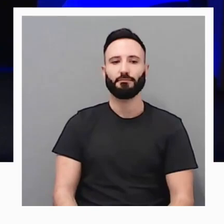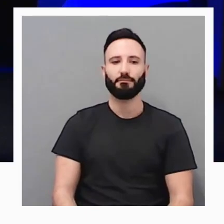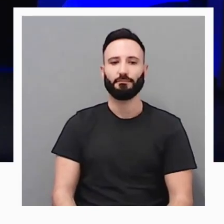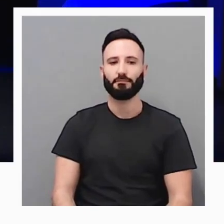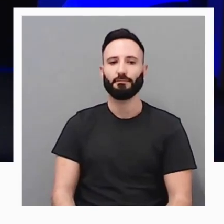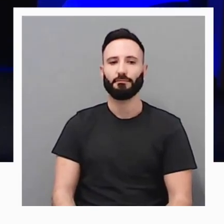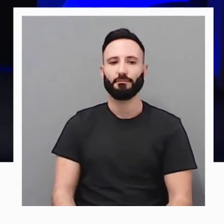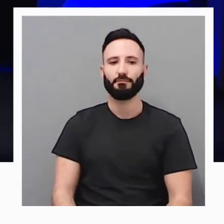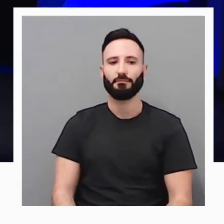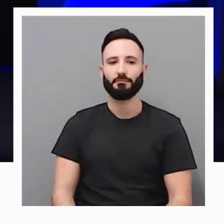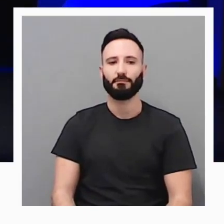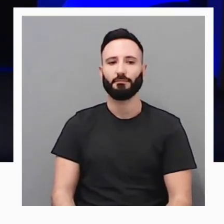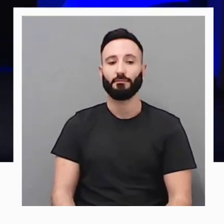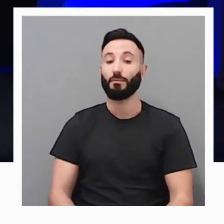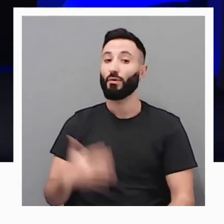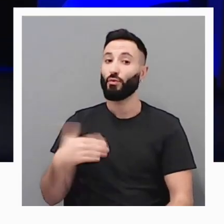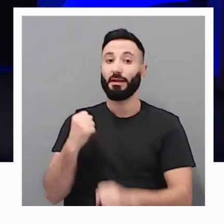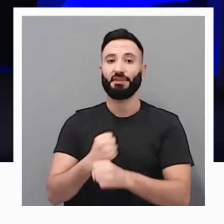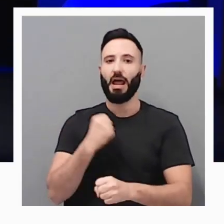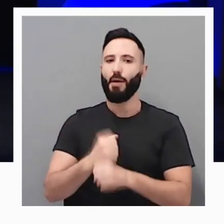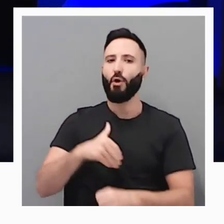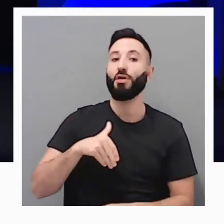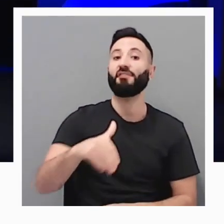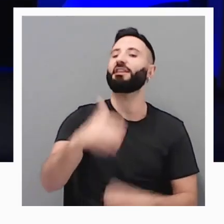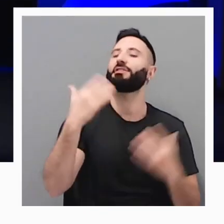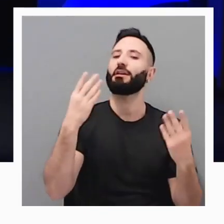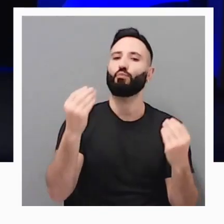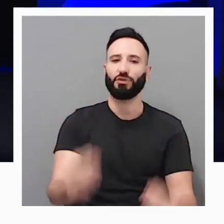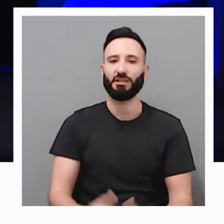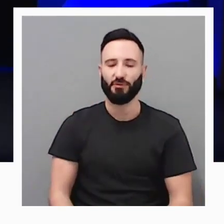Hay muito trabalho pela frente. Así esperamos.